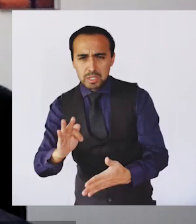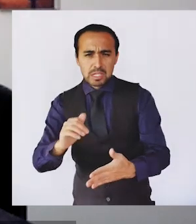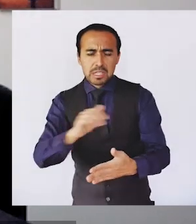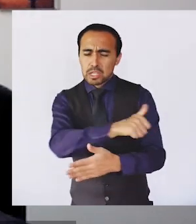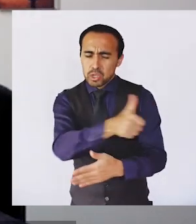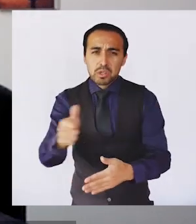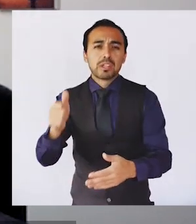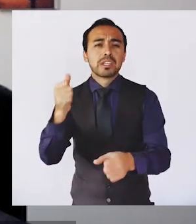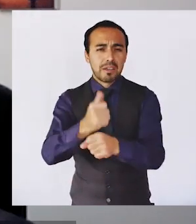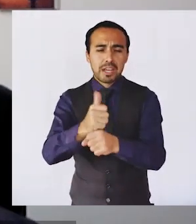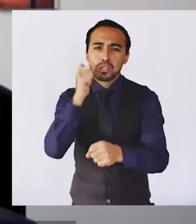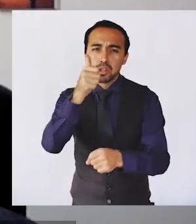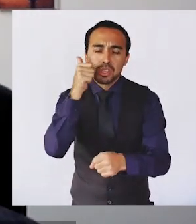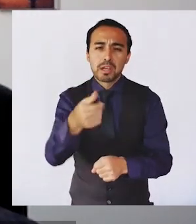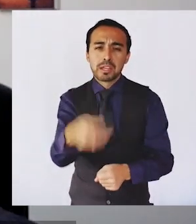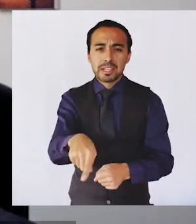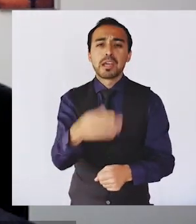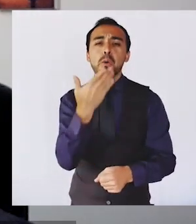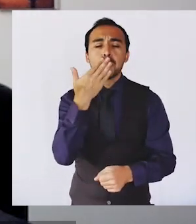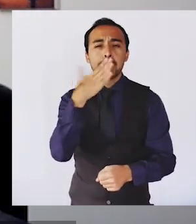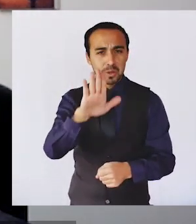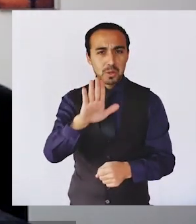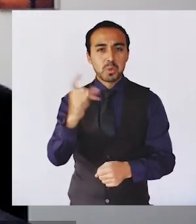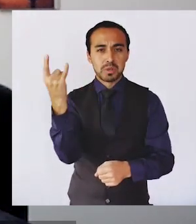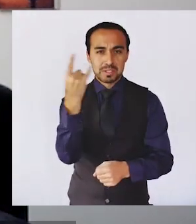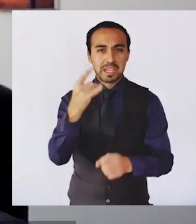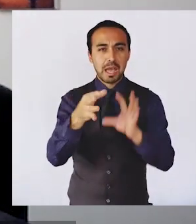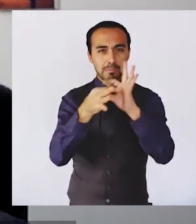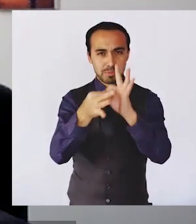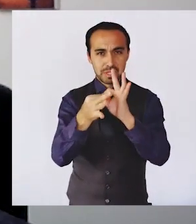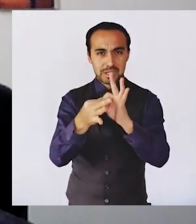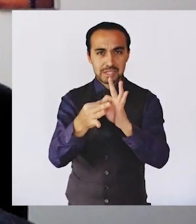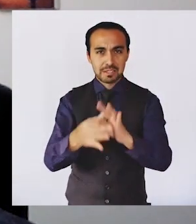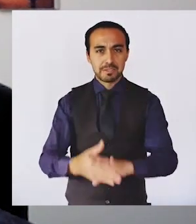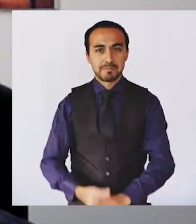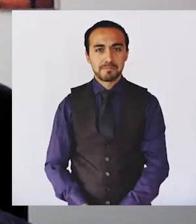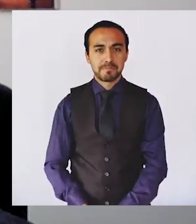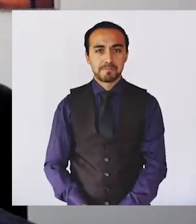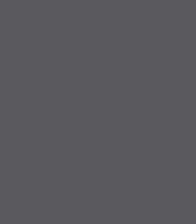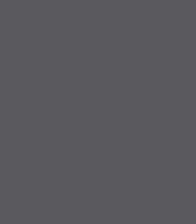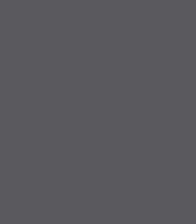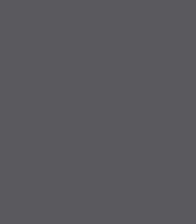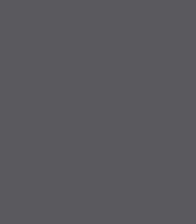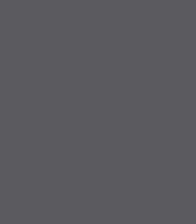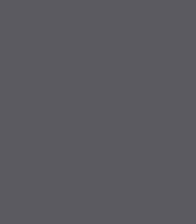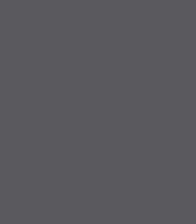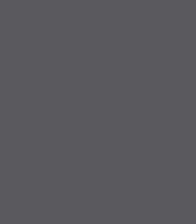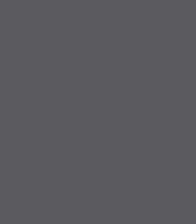trabajan cada día por hacer de esta una mejor universidad. Muchas gracias.